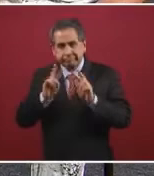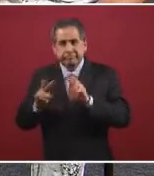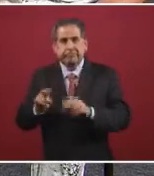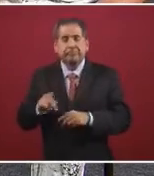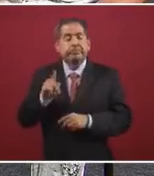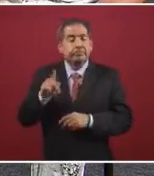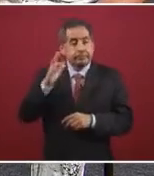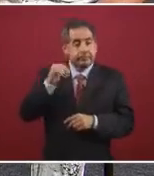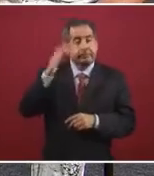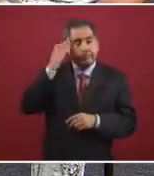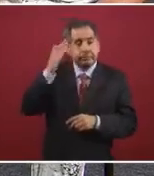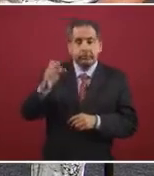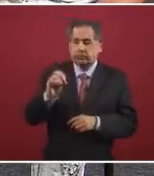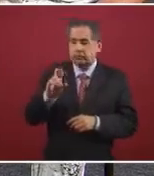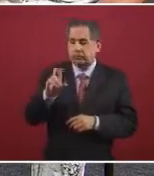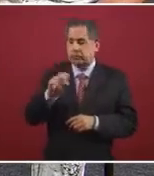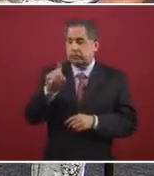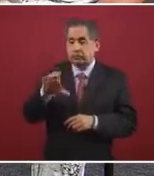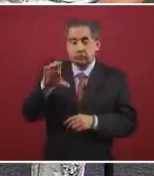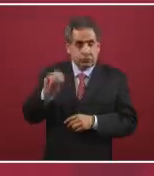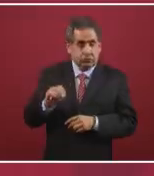Pero era cuando Orozco